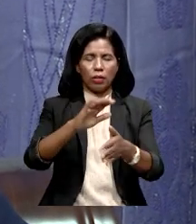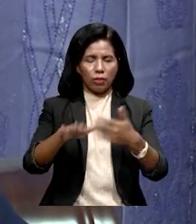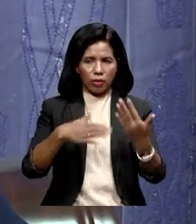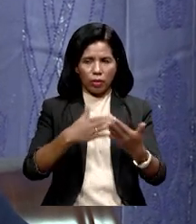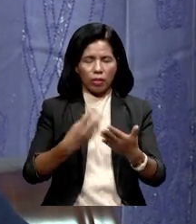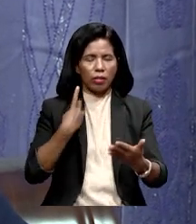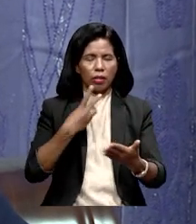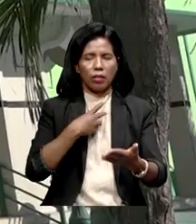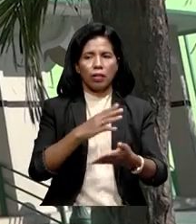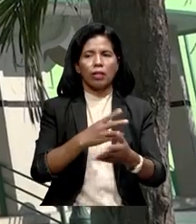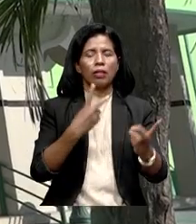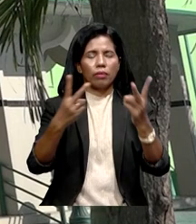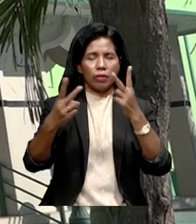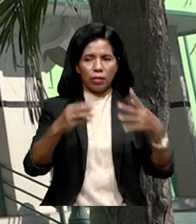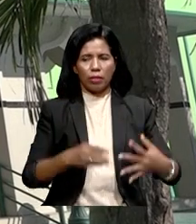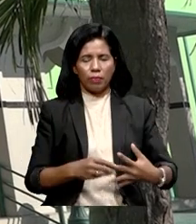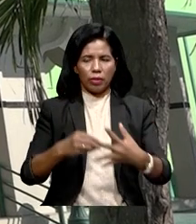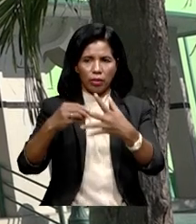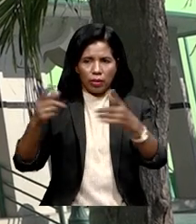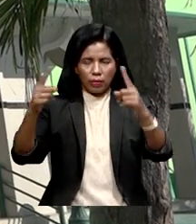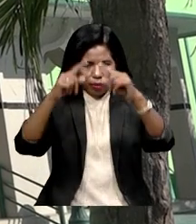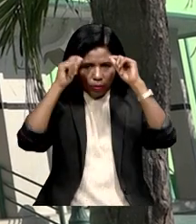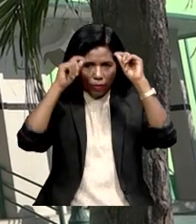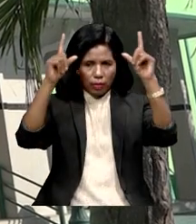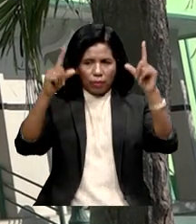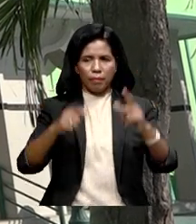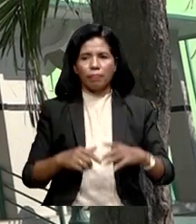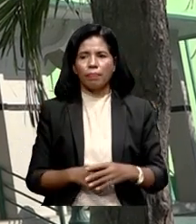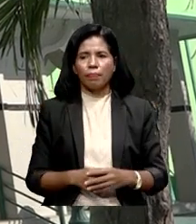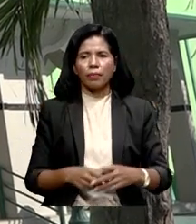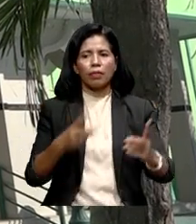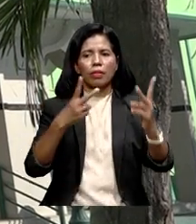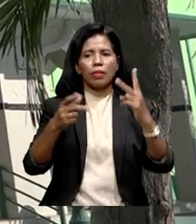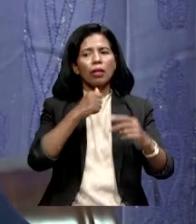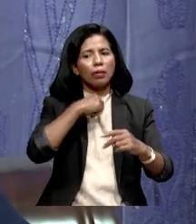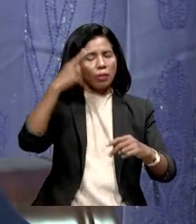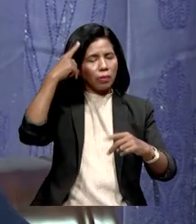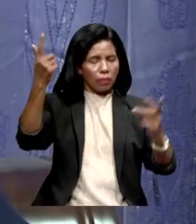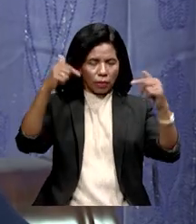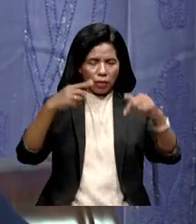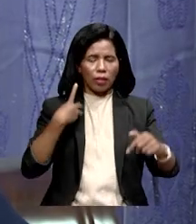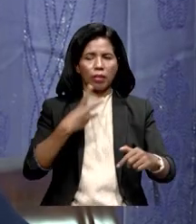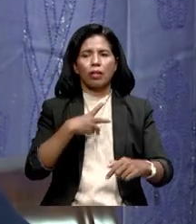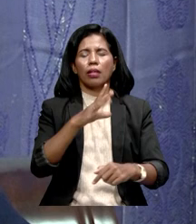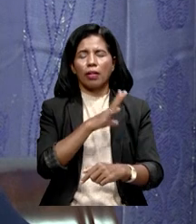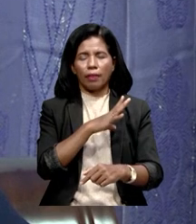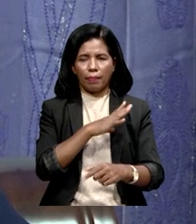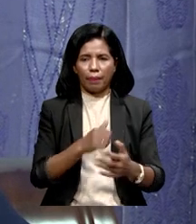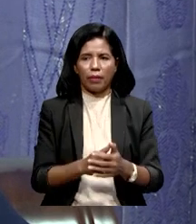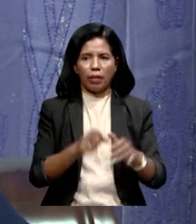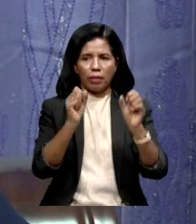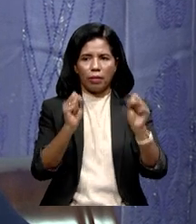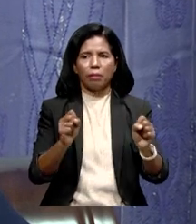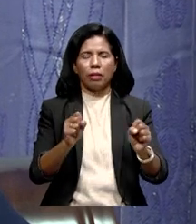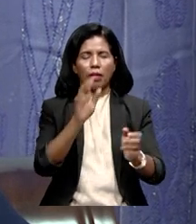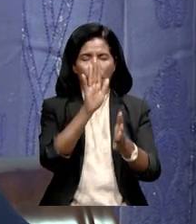tenía bañaca especial para Timor-Leste. Visita Papa Maine y espera que ta bele